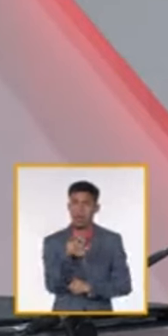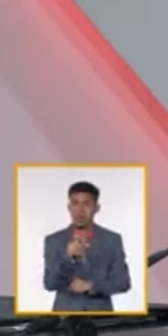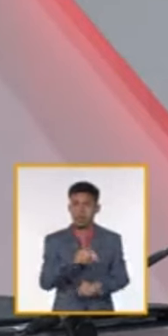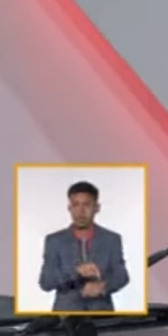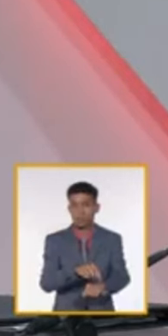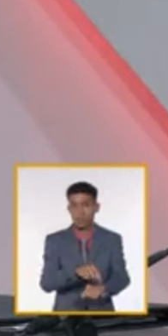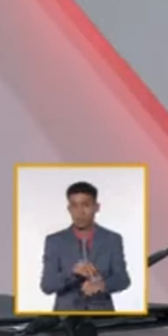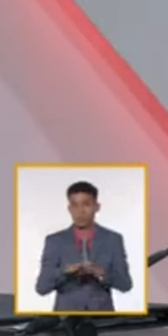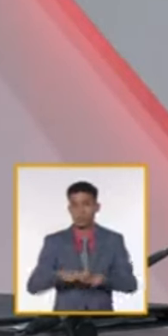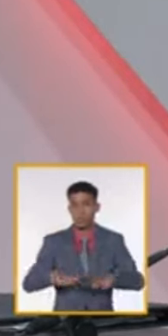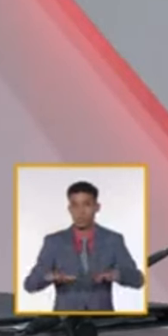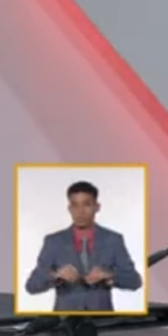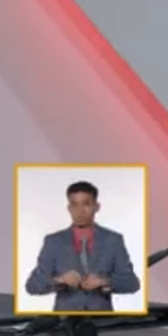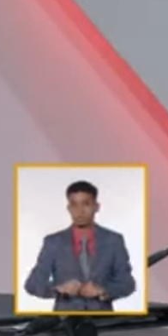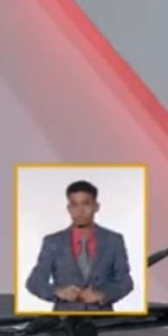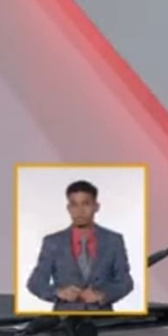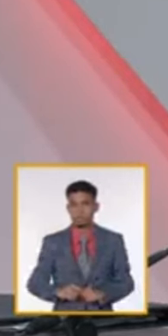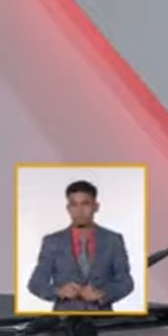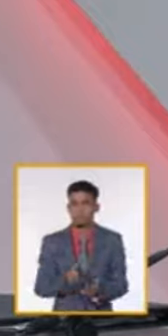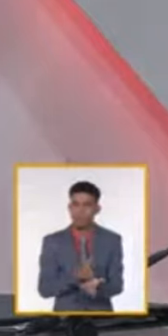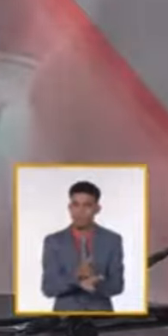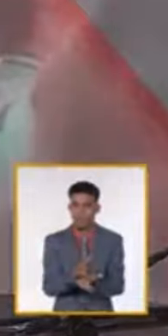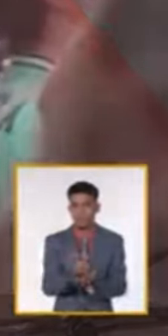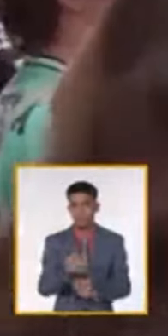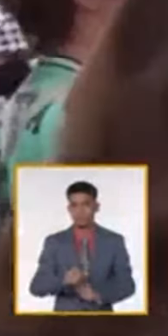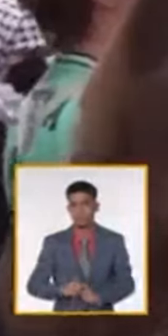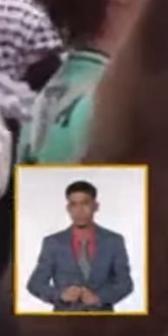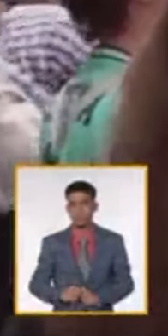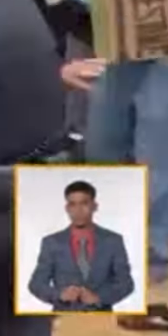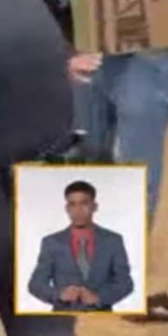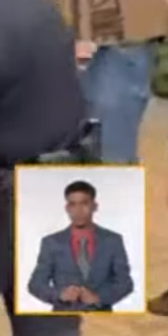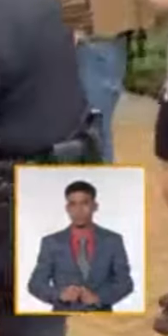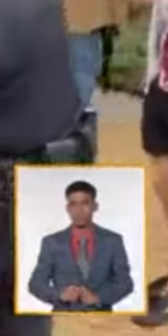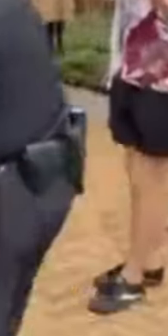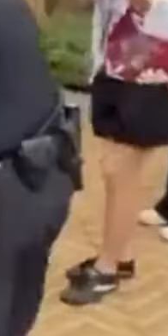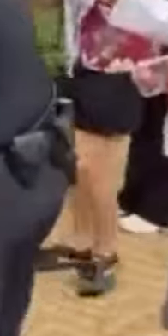de nuestra mesa redonda de hoy. Siga con nosotros.